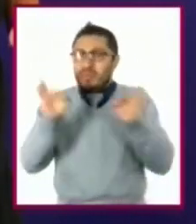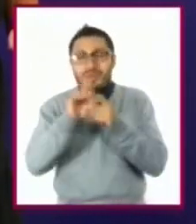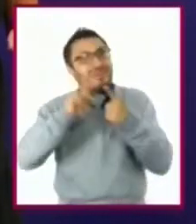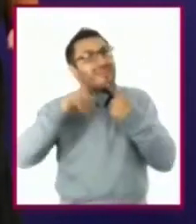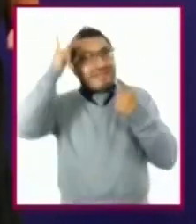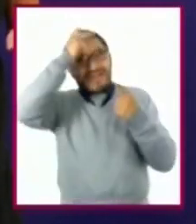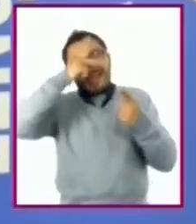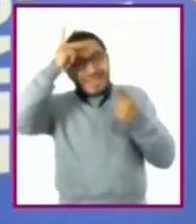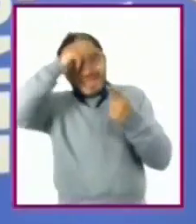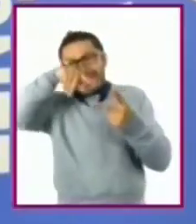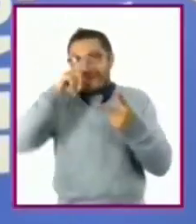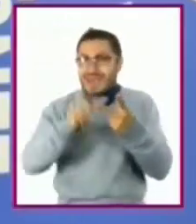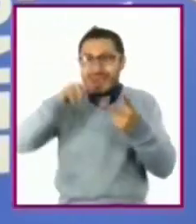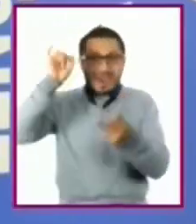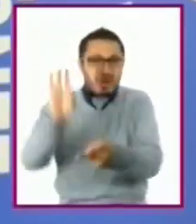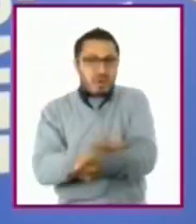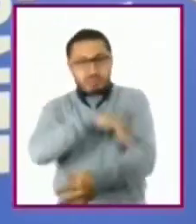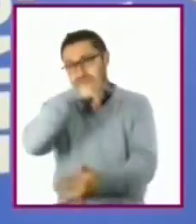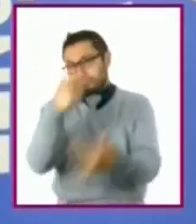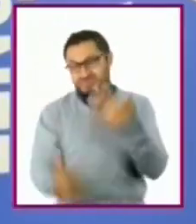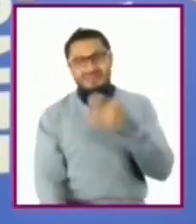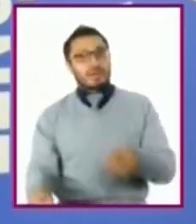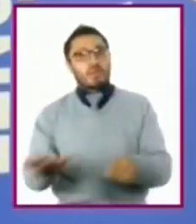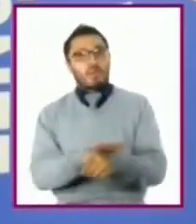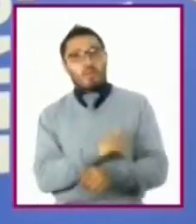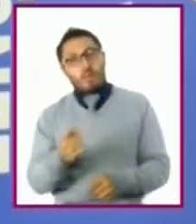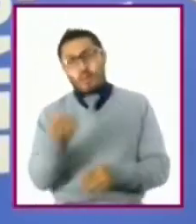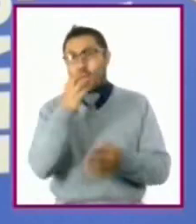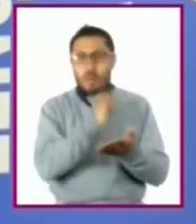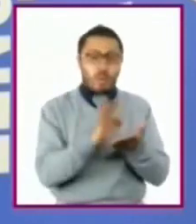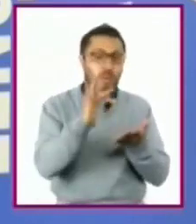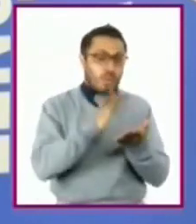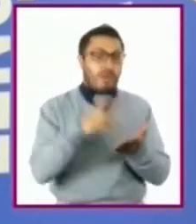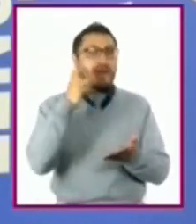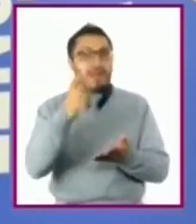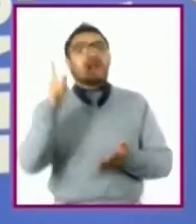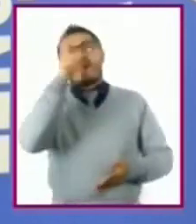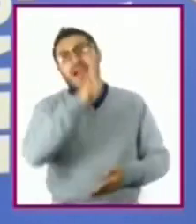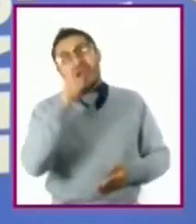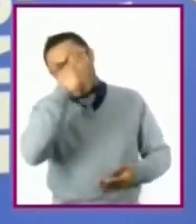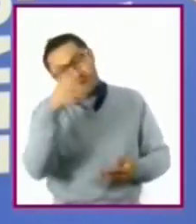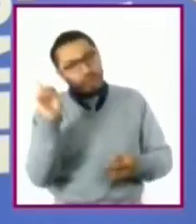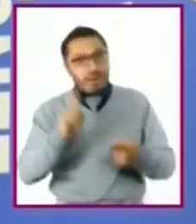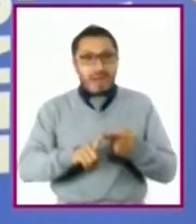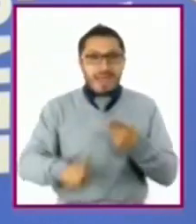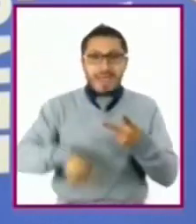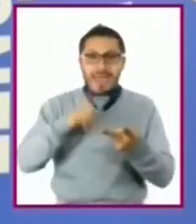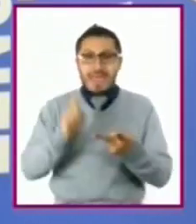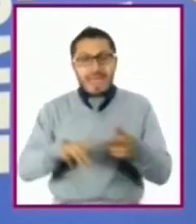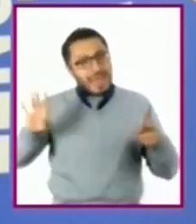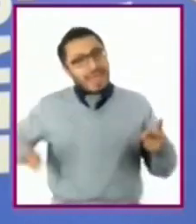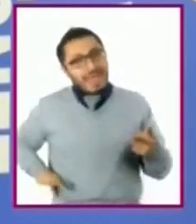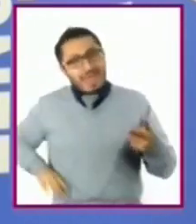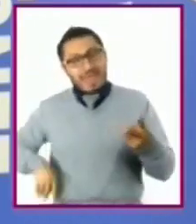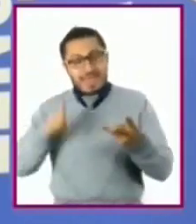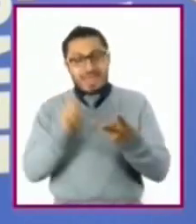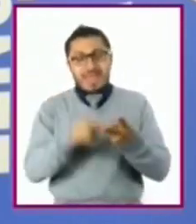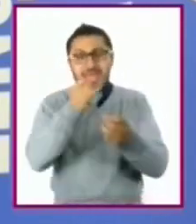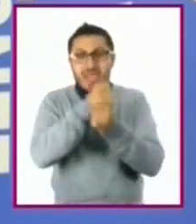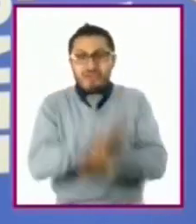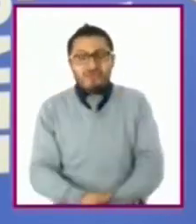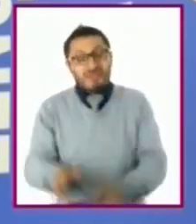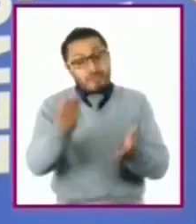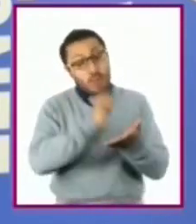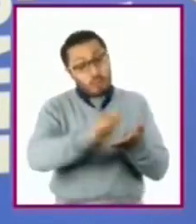de los personajes, ya que al leer sobre sus acciones, su lenguaje, sus actitudes e incluso la información explícita que nos